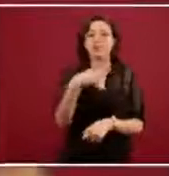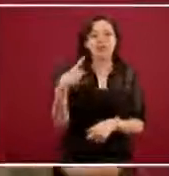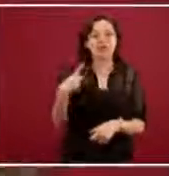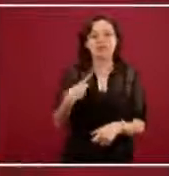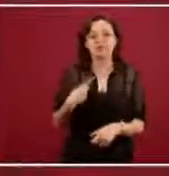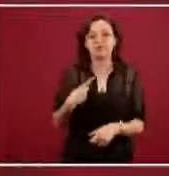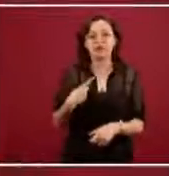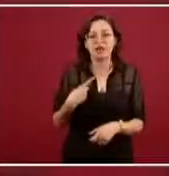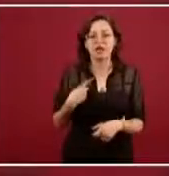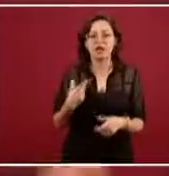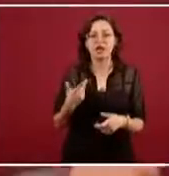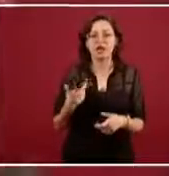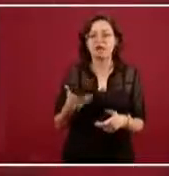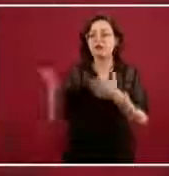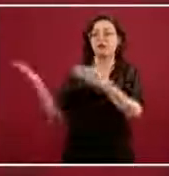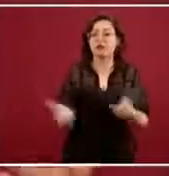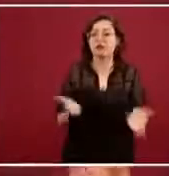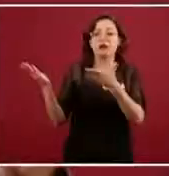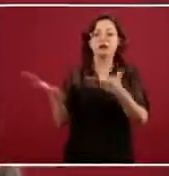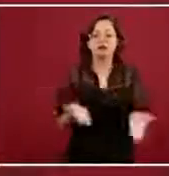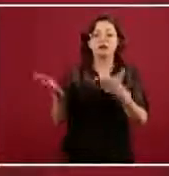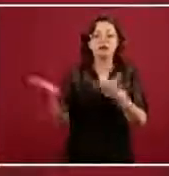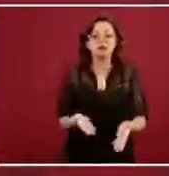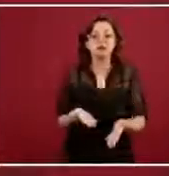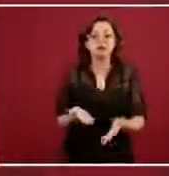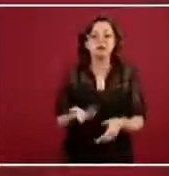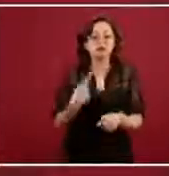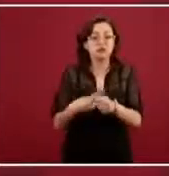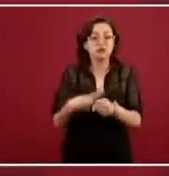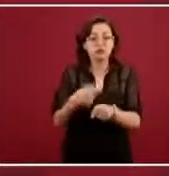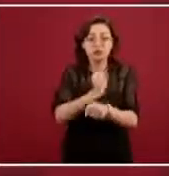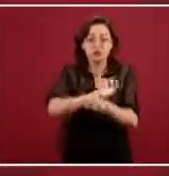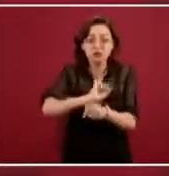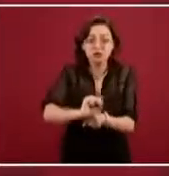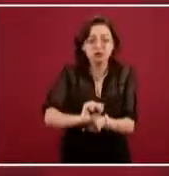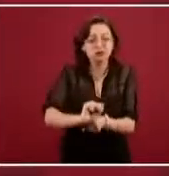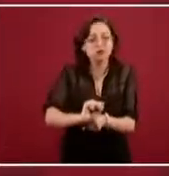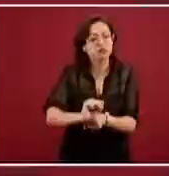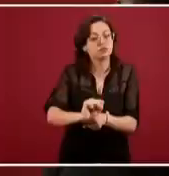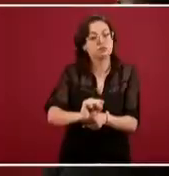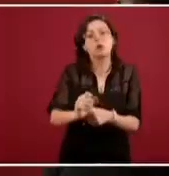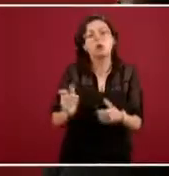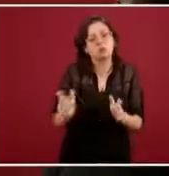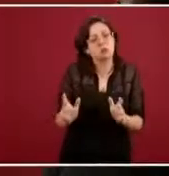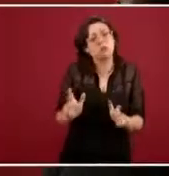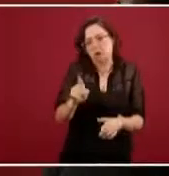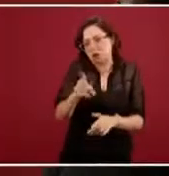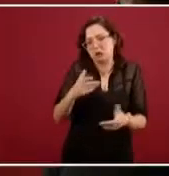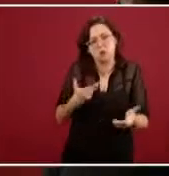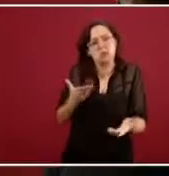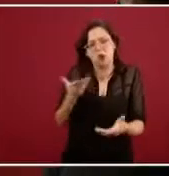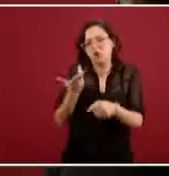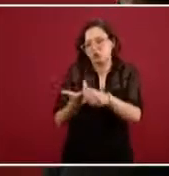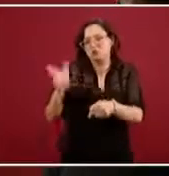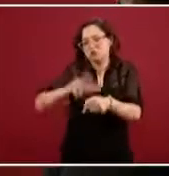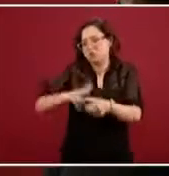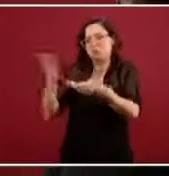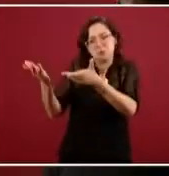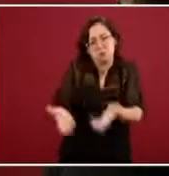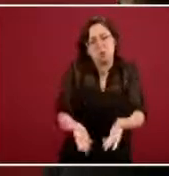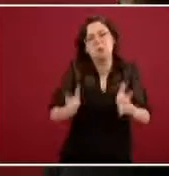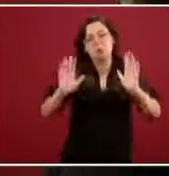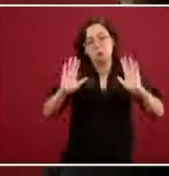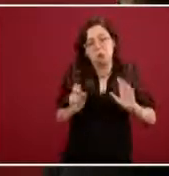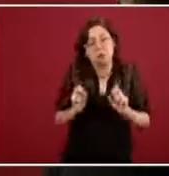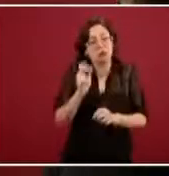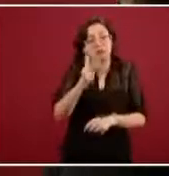por orden de aparición lleguen primero las personas con enfermedad leve, eso está correcto, cada quien tiene derecho a llegar en el momento oportuno, pero